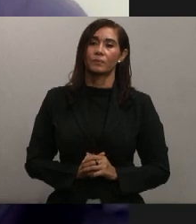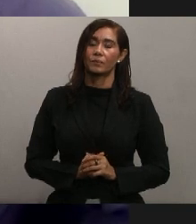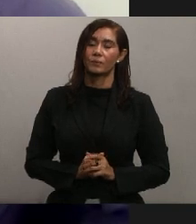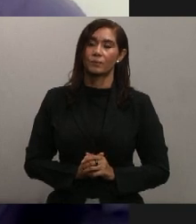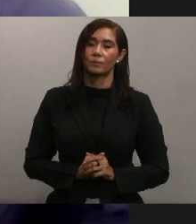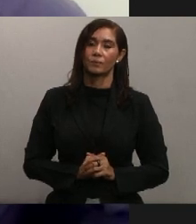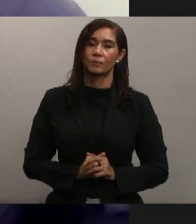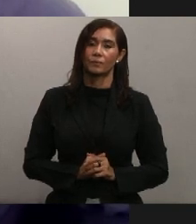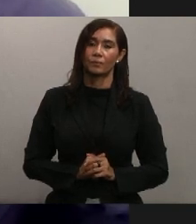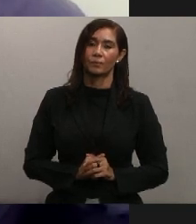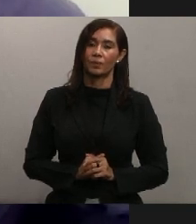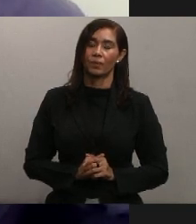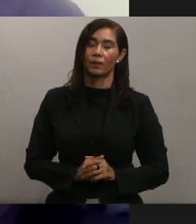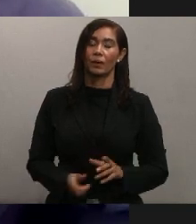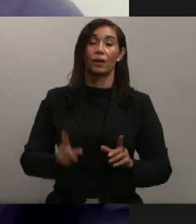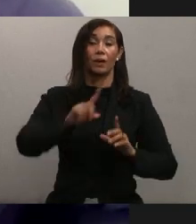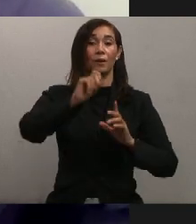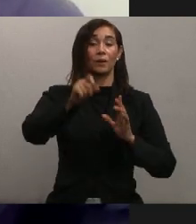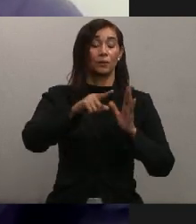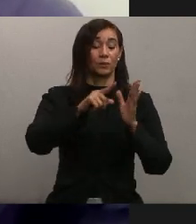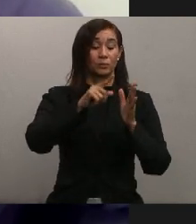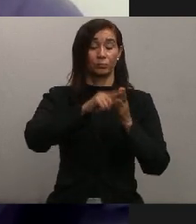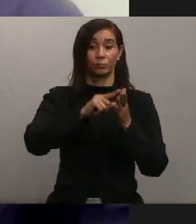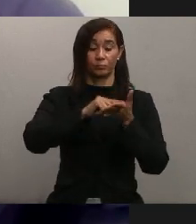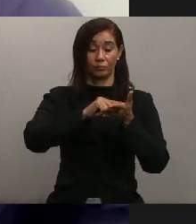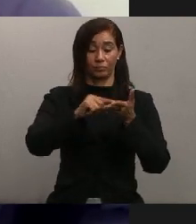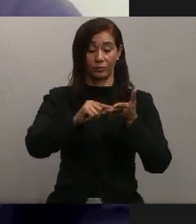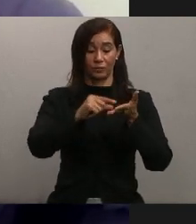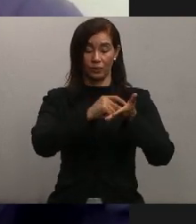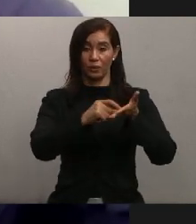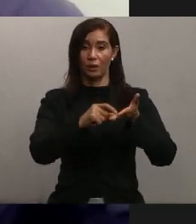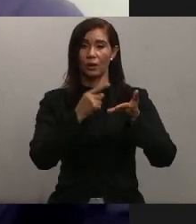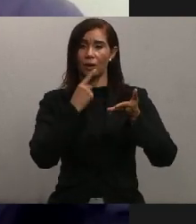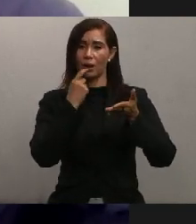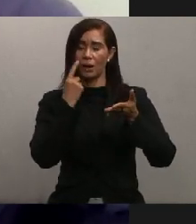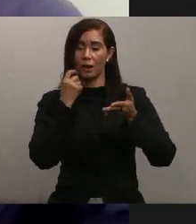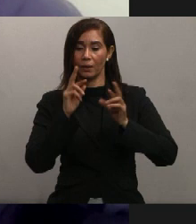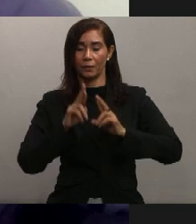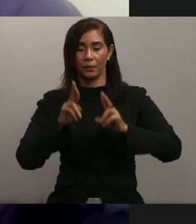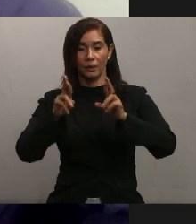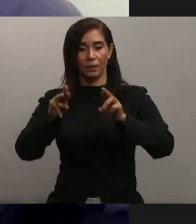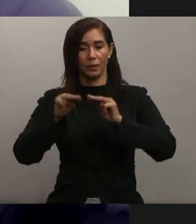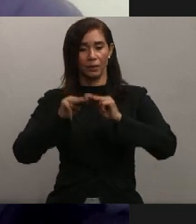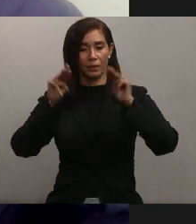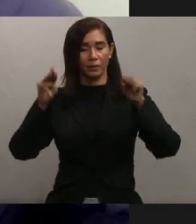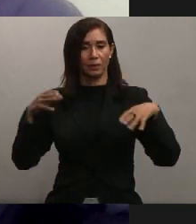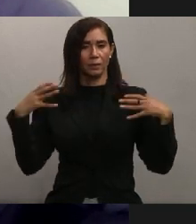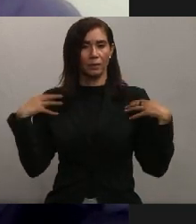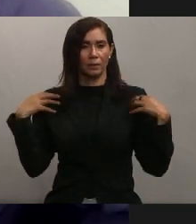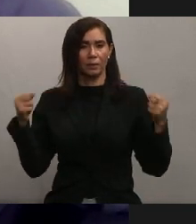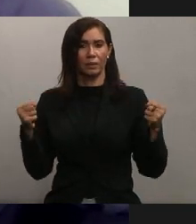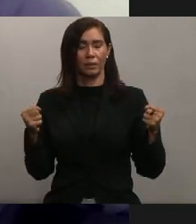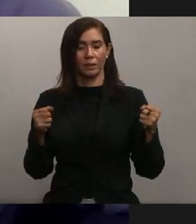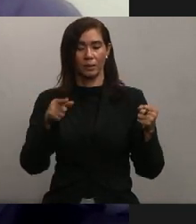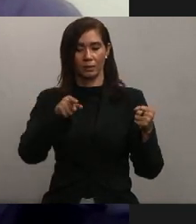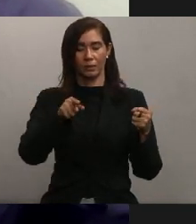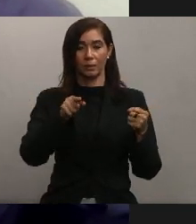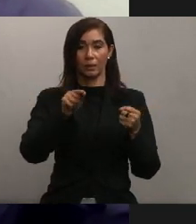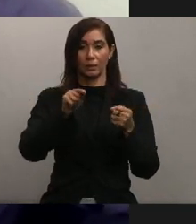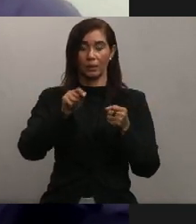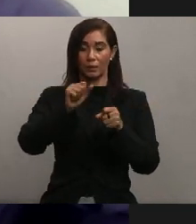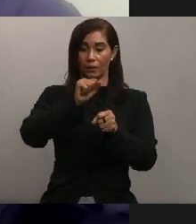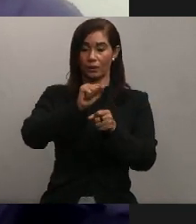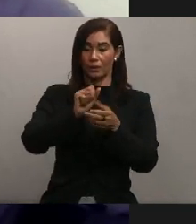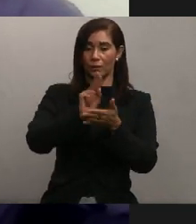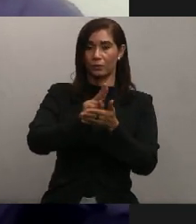las pruebas rápidas que se están realizando, ¿tiene el ministerio contemplado realizar esas pruebas rápidas en la mayoría de